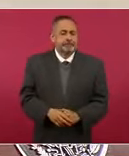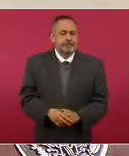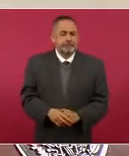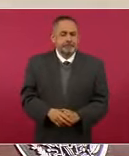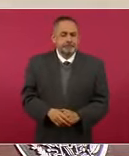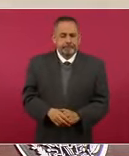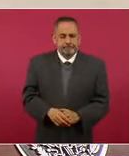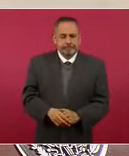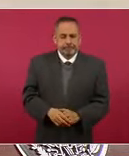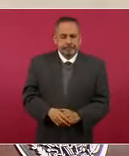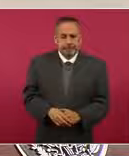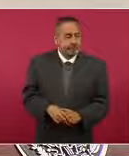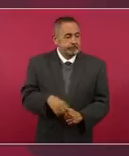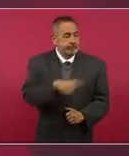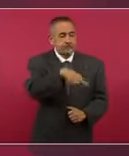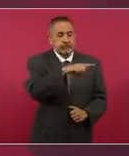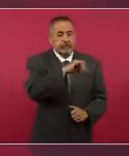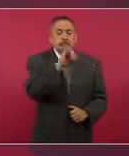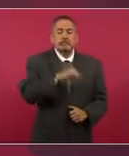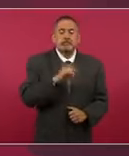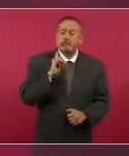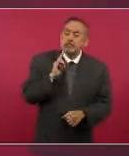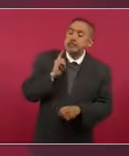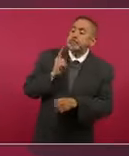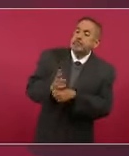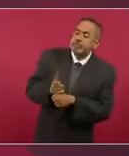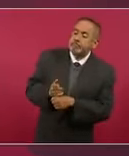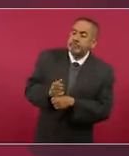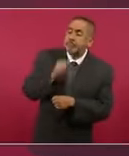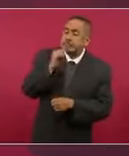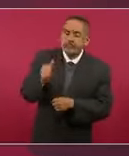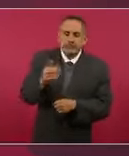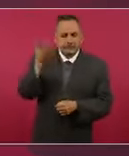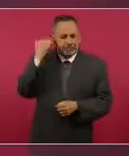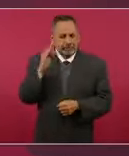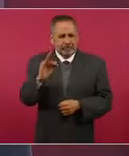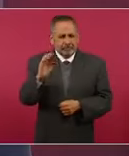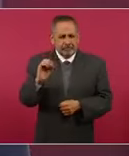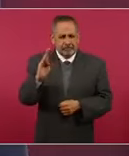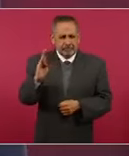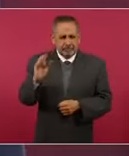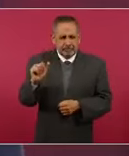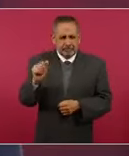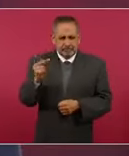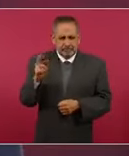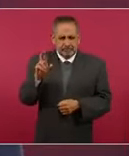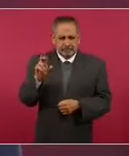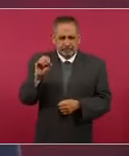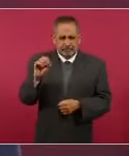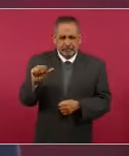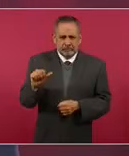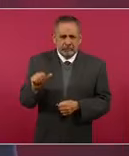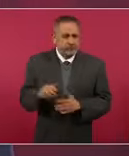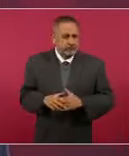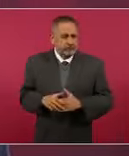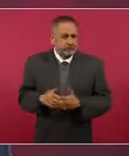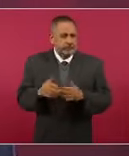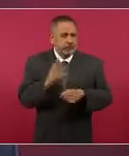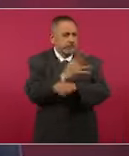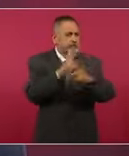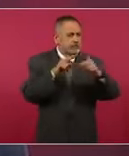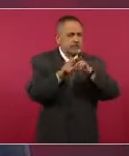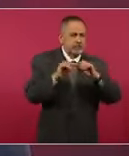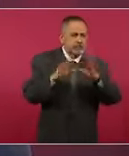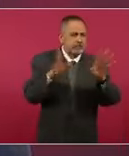no se dieron cuenta cuando el FOBAPROA, no existía la transparencia, pero son los